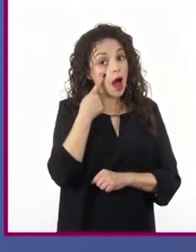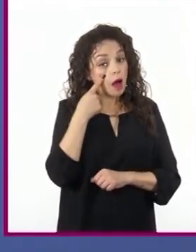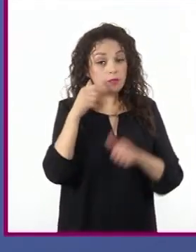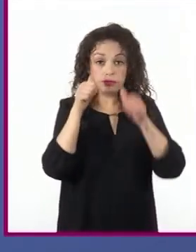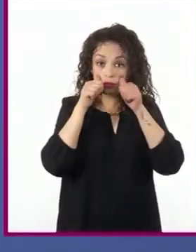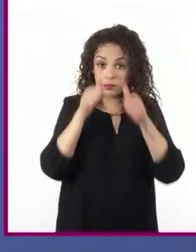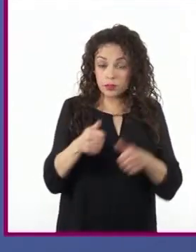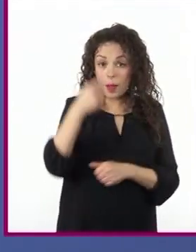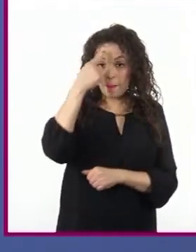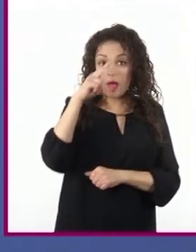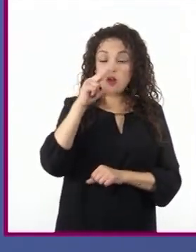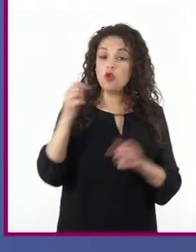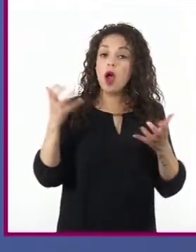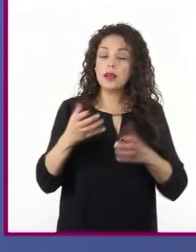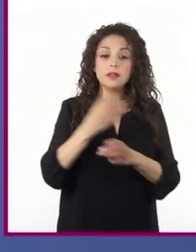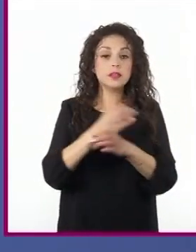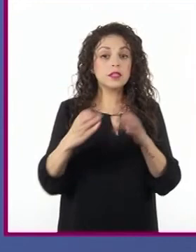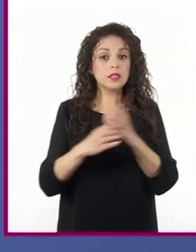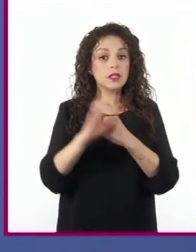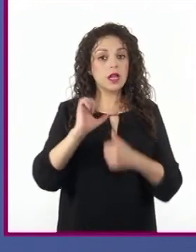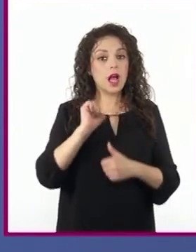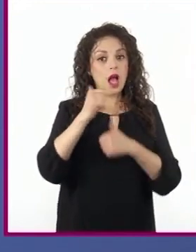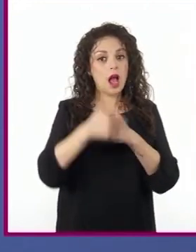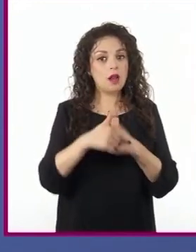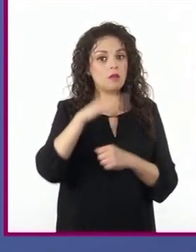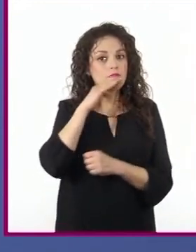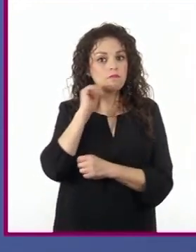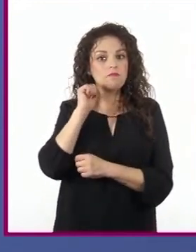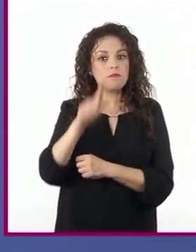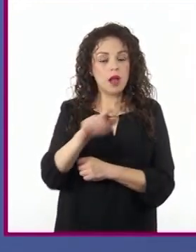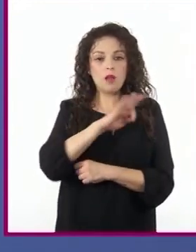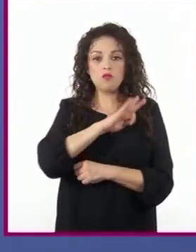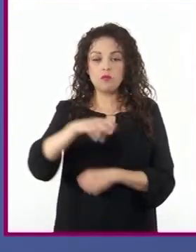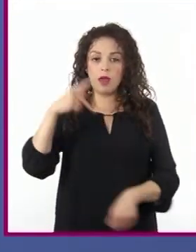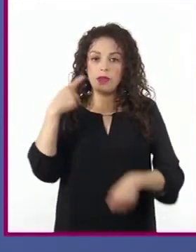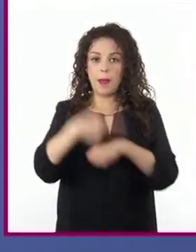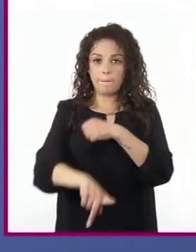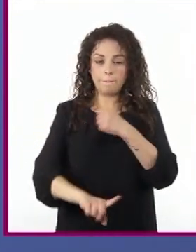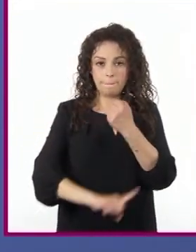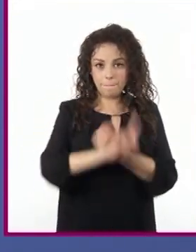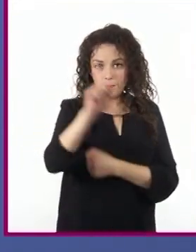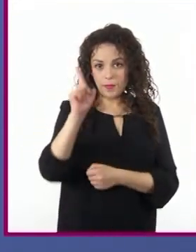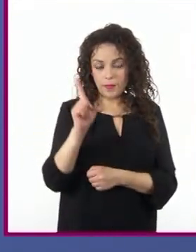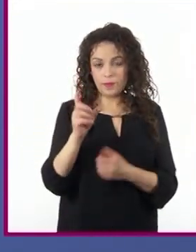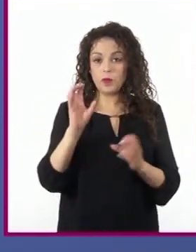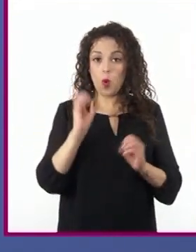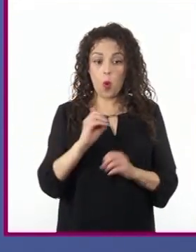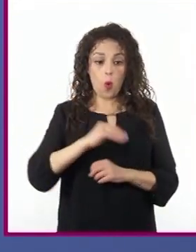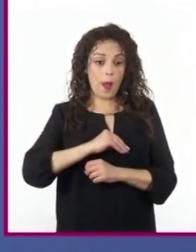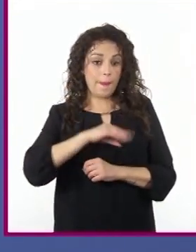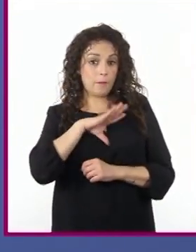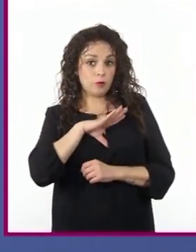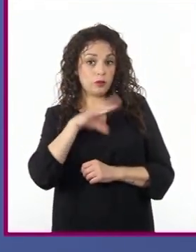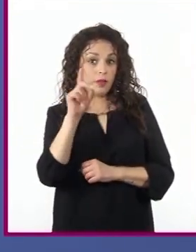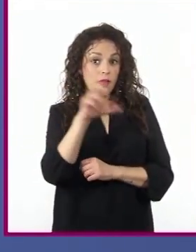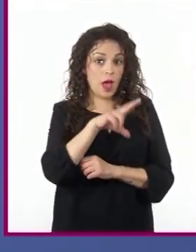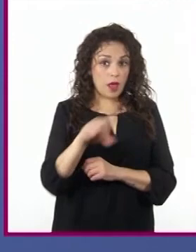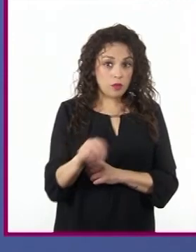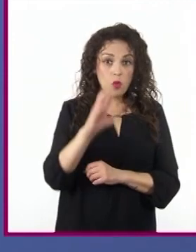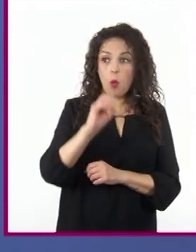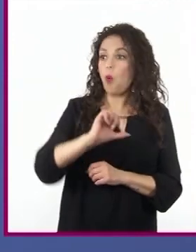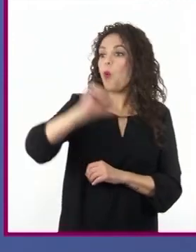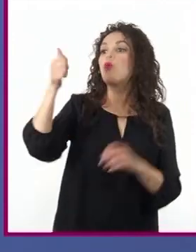no realizar conductas que les sitúen en una condición de riesgo físico o emocional o dañen a otras